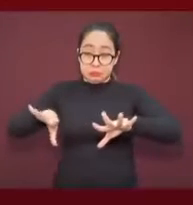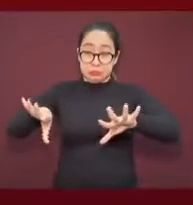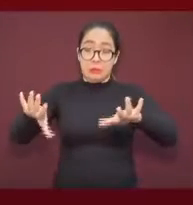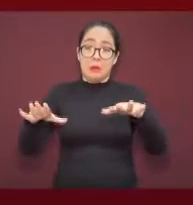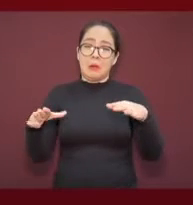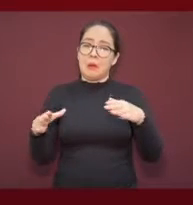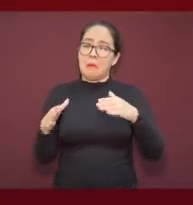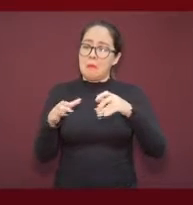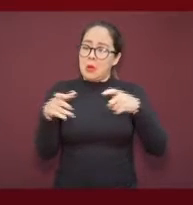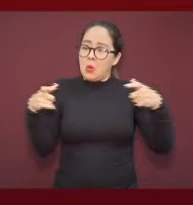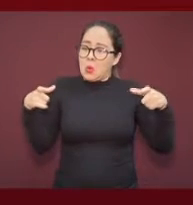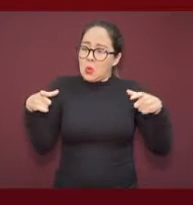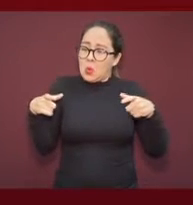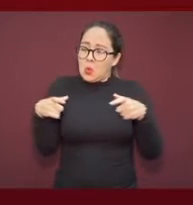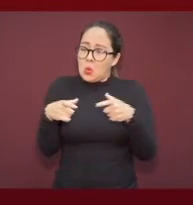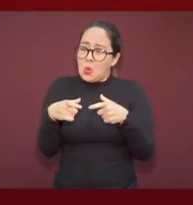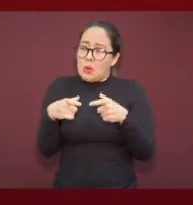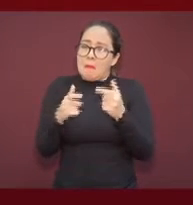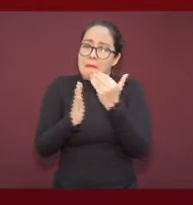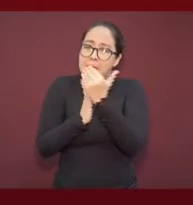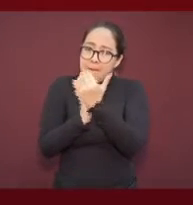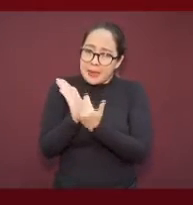ayúdenos a cuidarlos